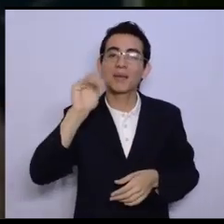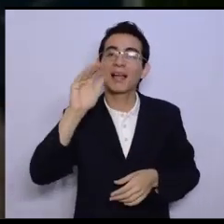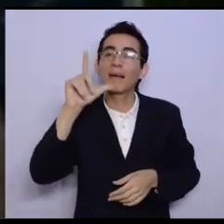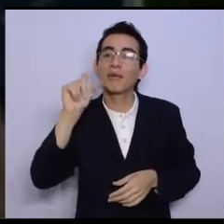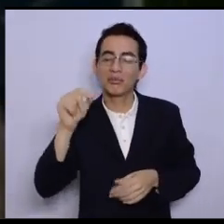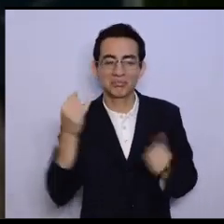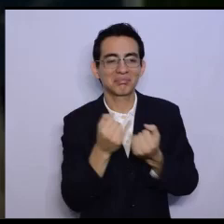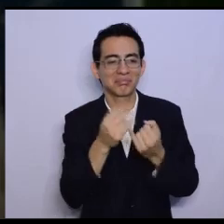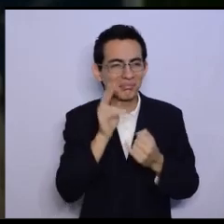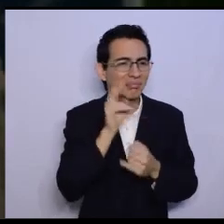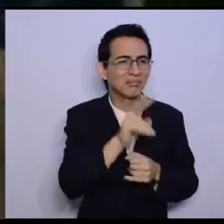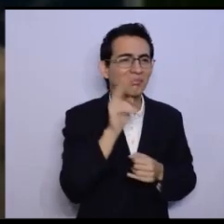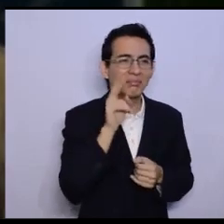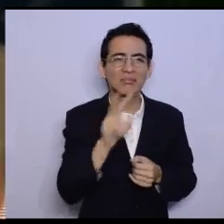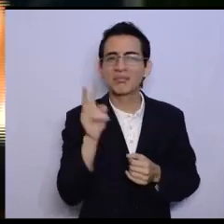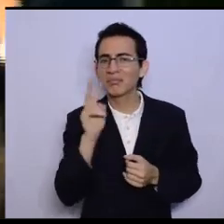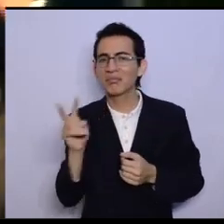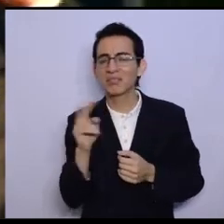Pablitas.